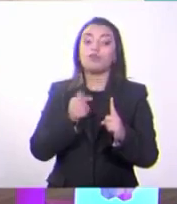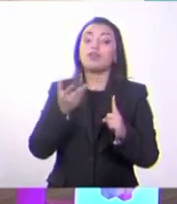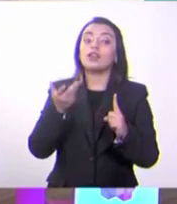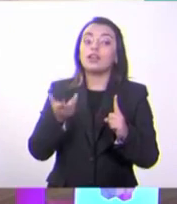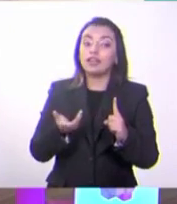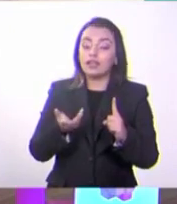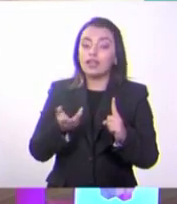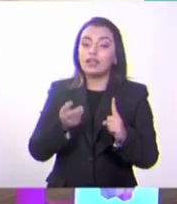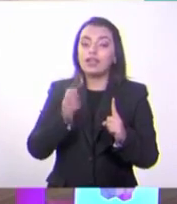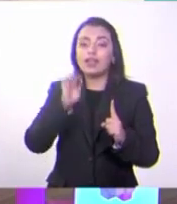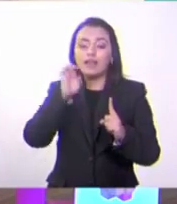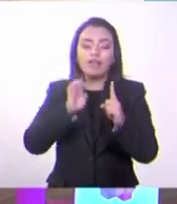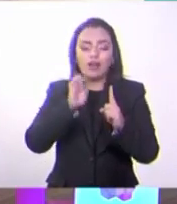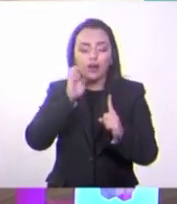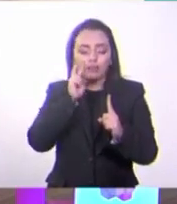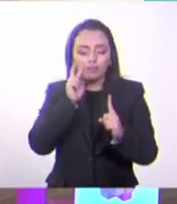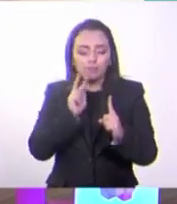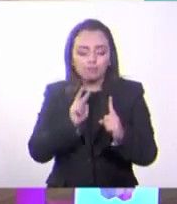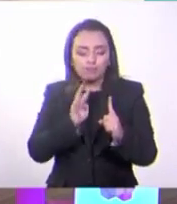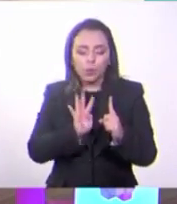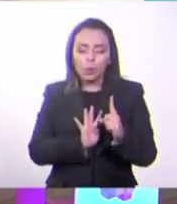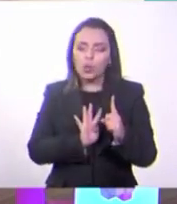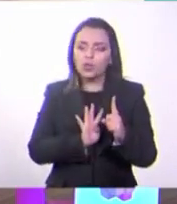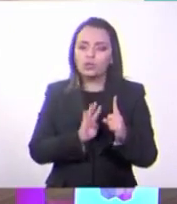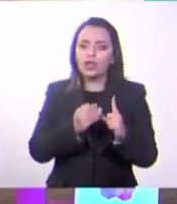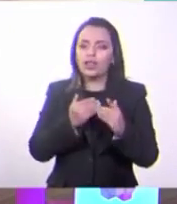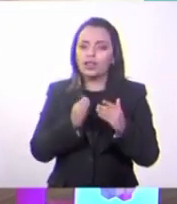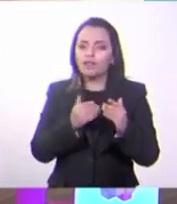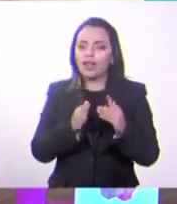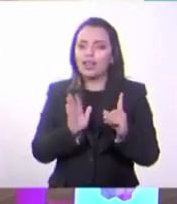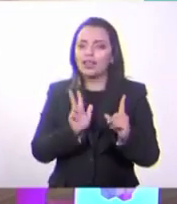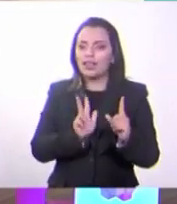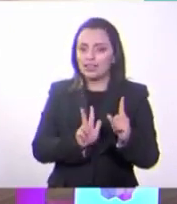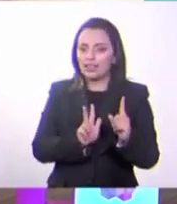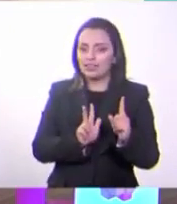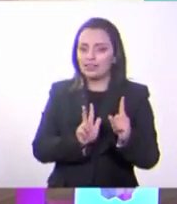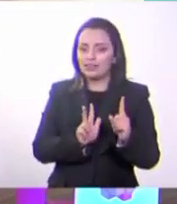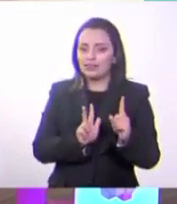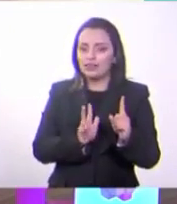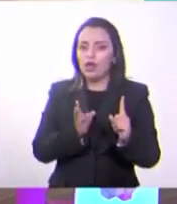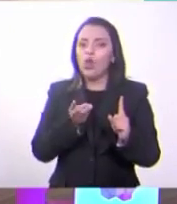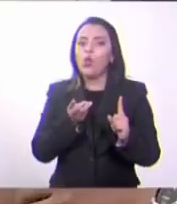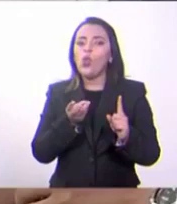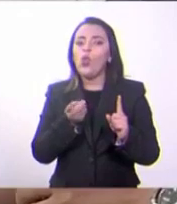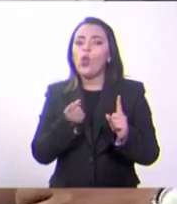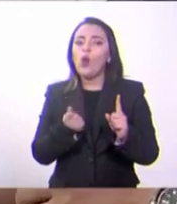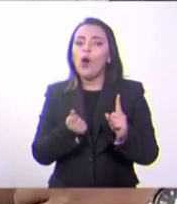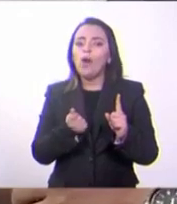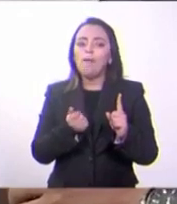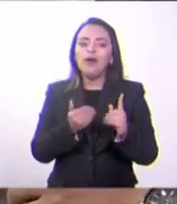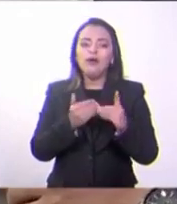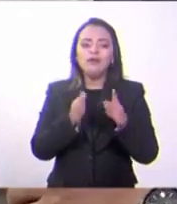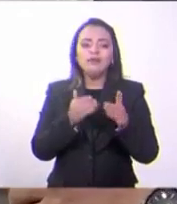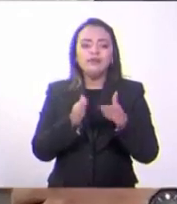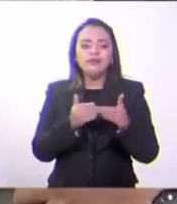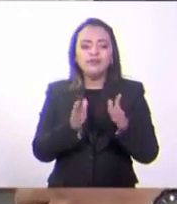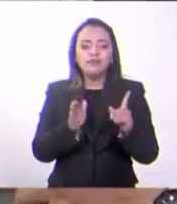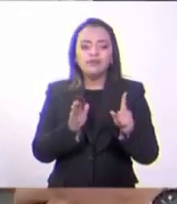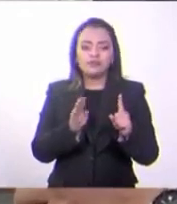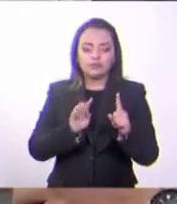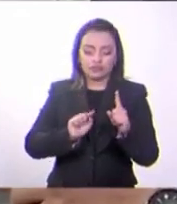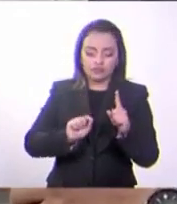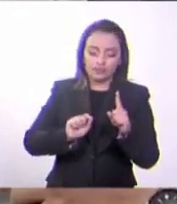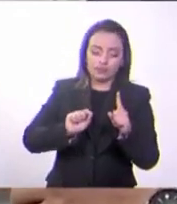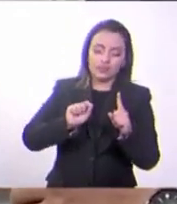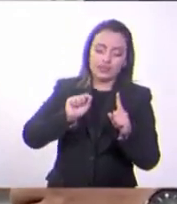4? Quiero entender. Sí, que sea diferente de 3. Si hay otro número de tal manera que al evaluarlo me dé 4.